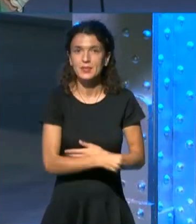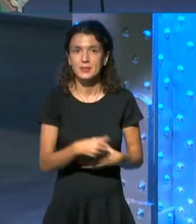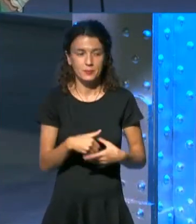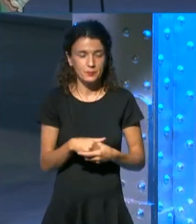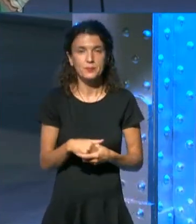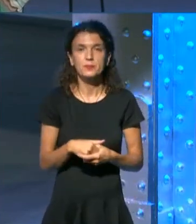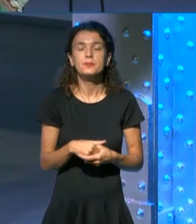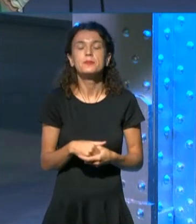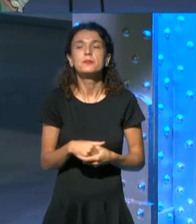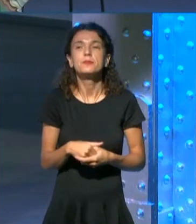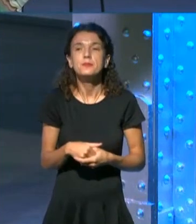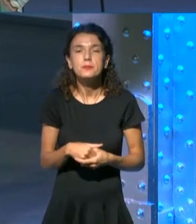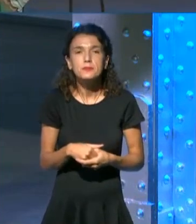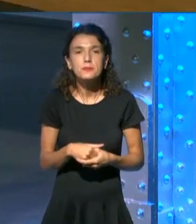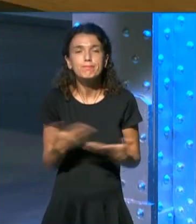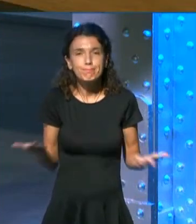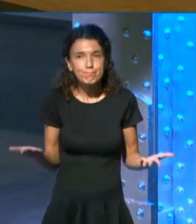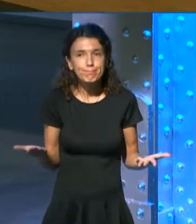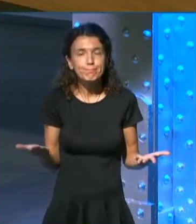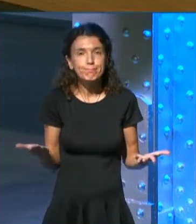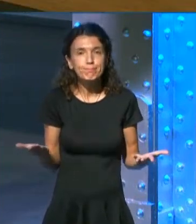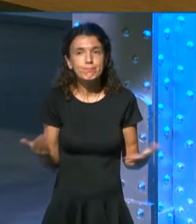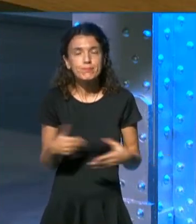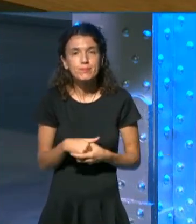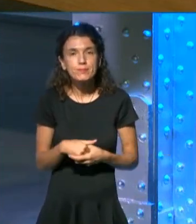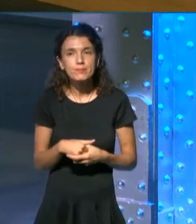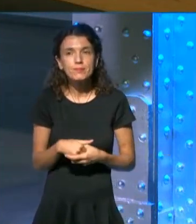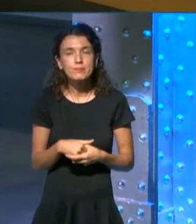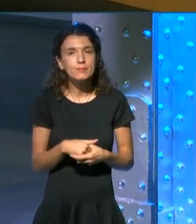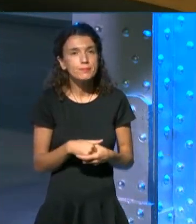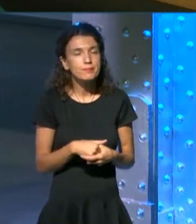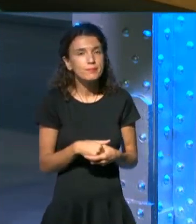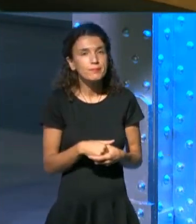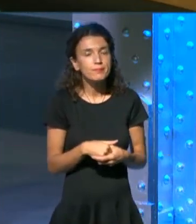¿Qué pueden aprender los